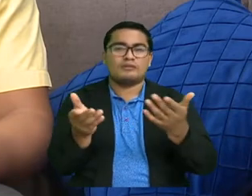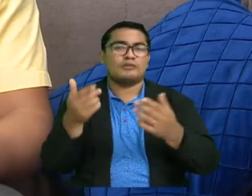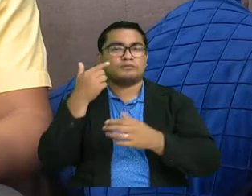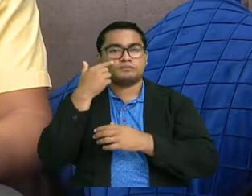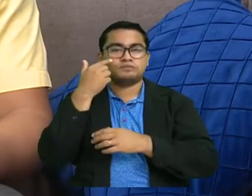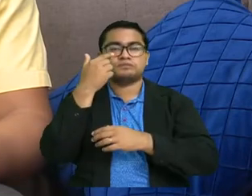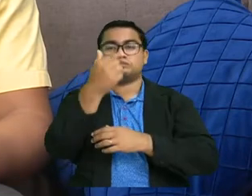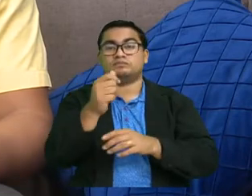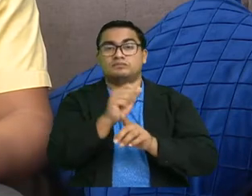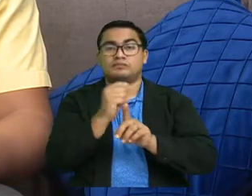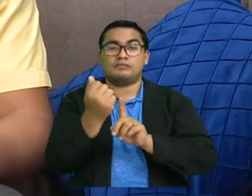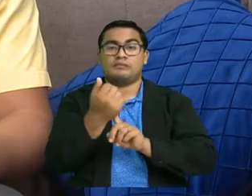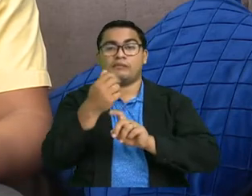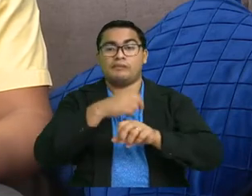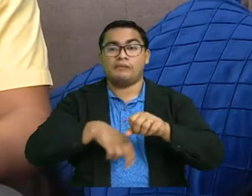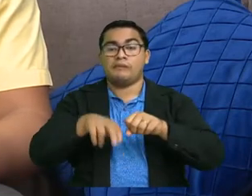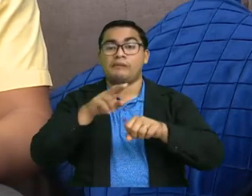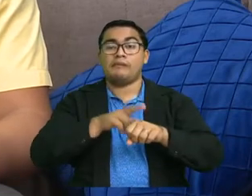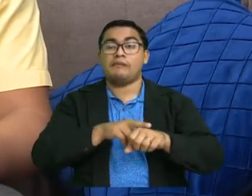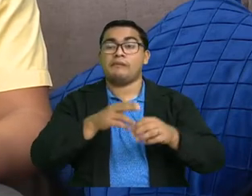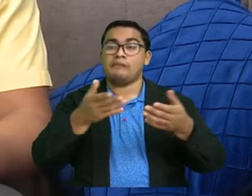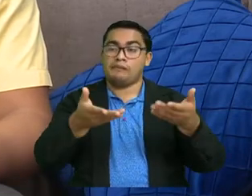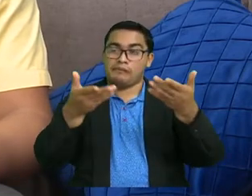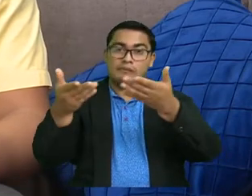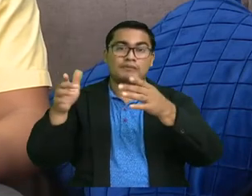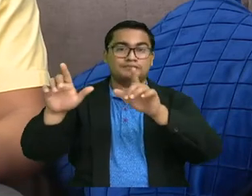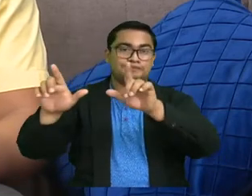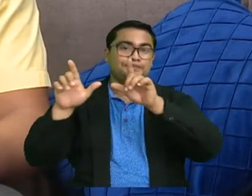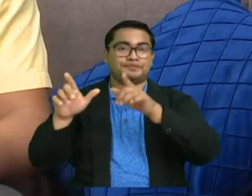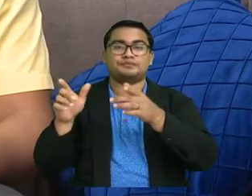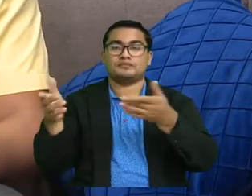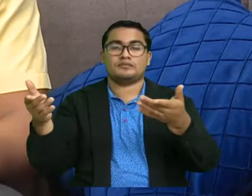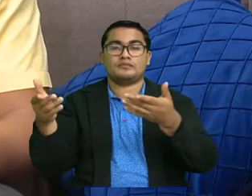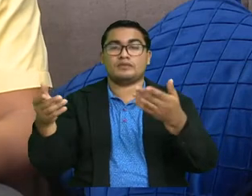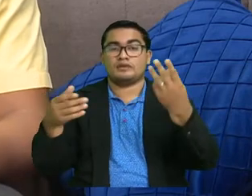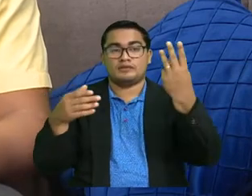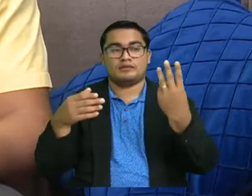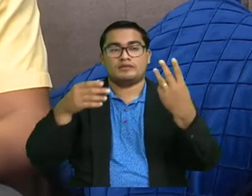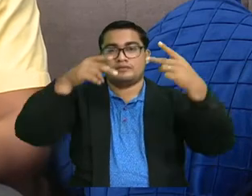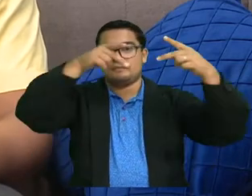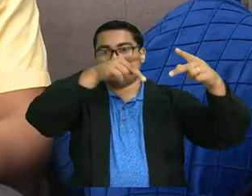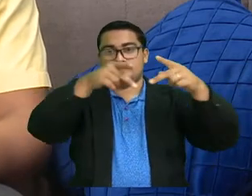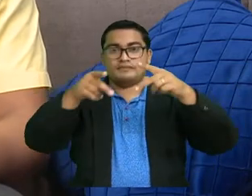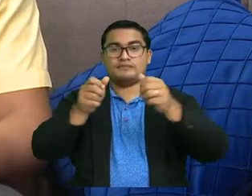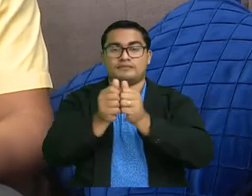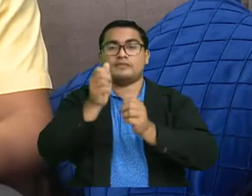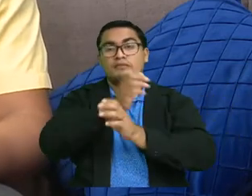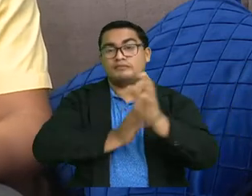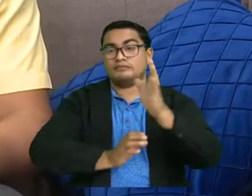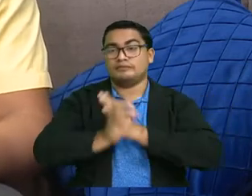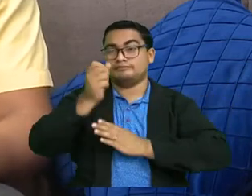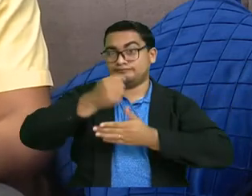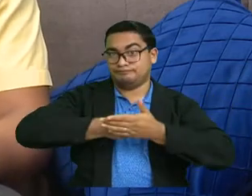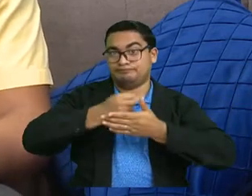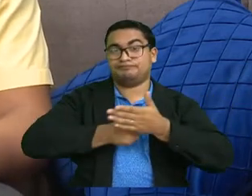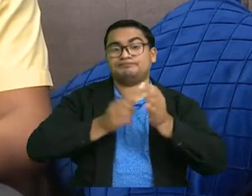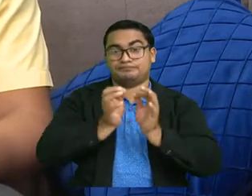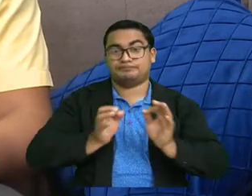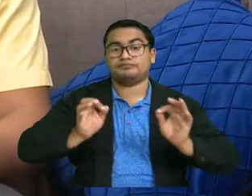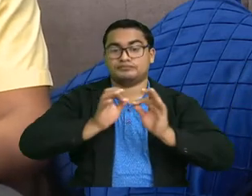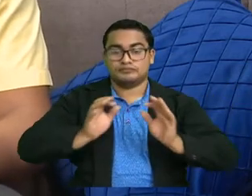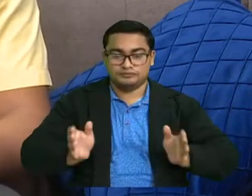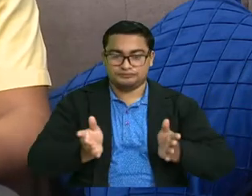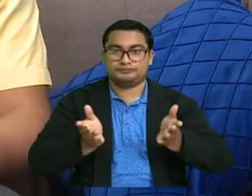realizado este poder del Estado, la Asamblea Nacional, precisamente a luchadores inclaudicables por los derechos de las personas con discapacidad. Ya